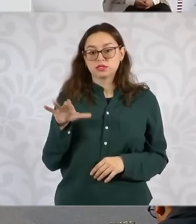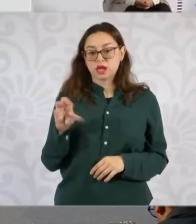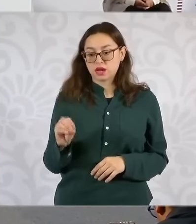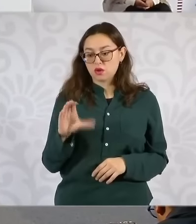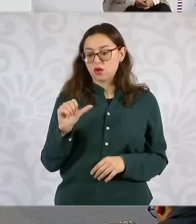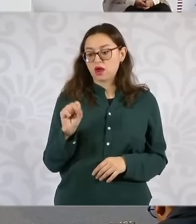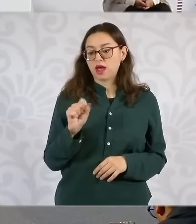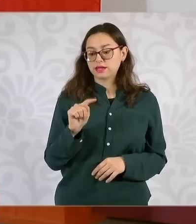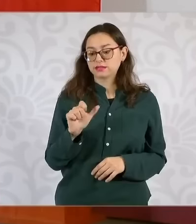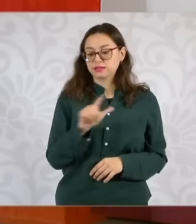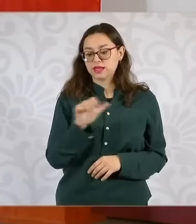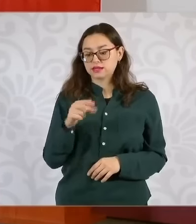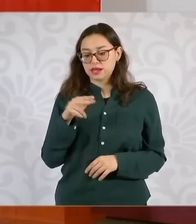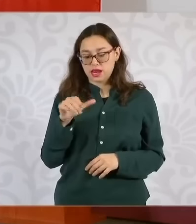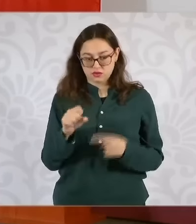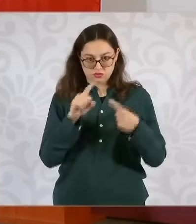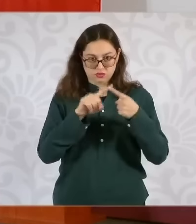Salud.